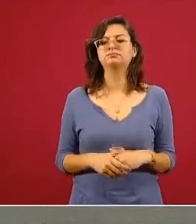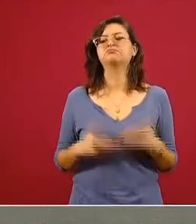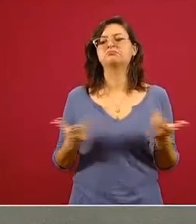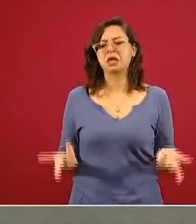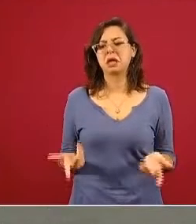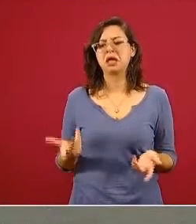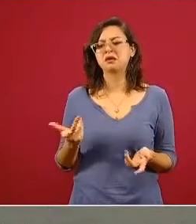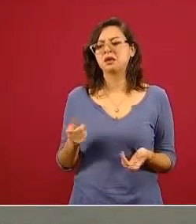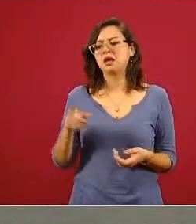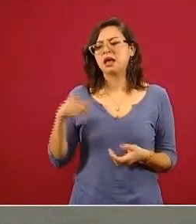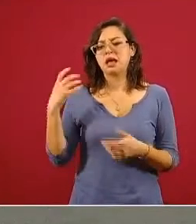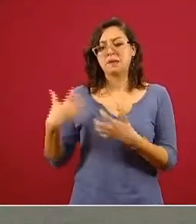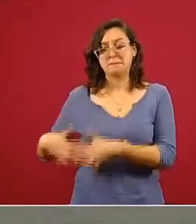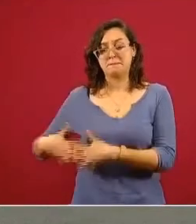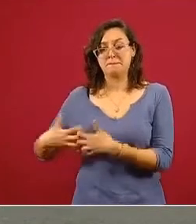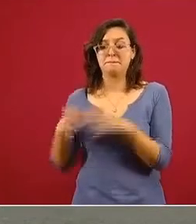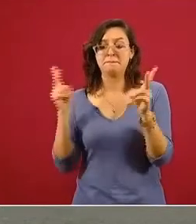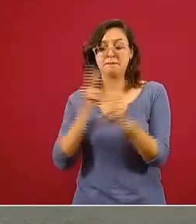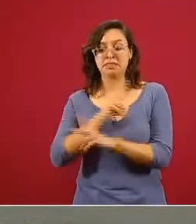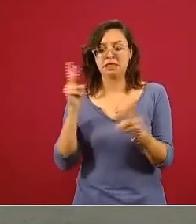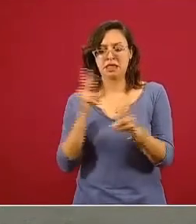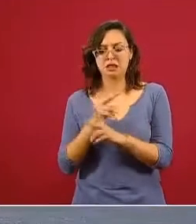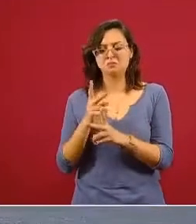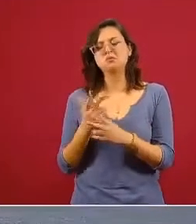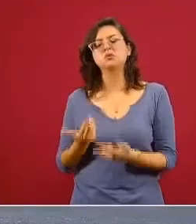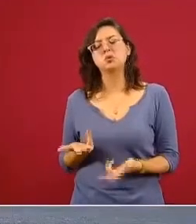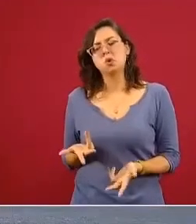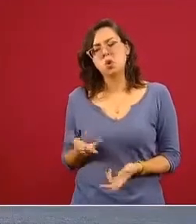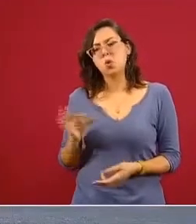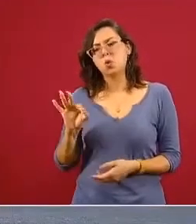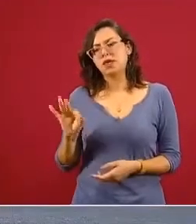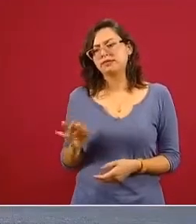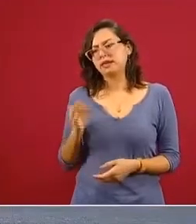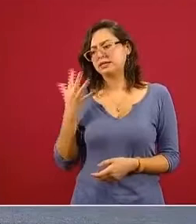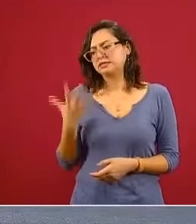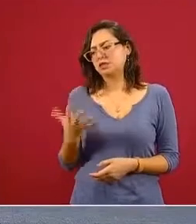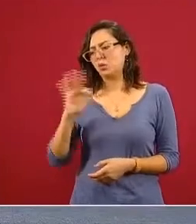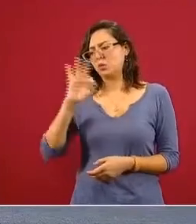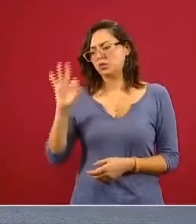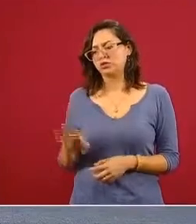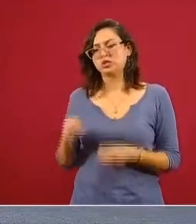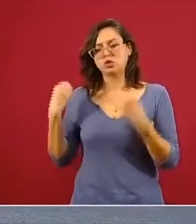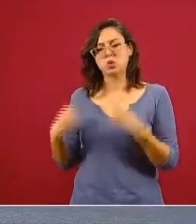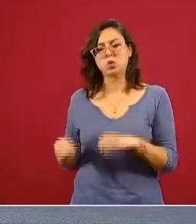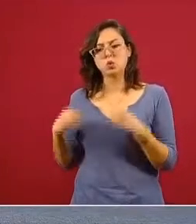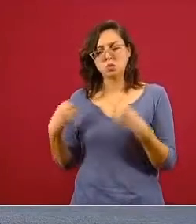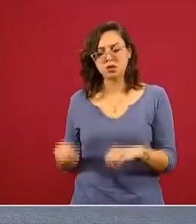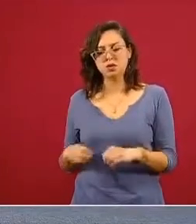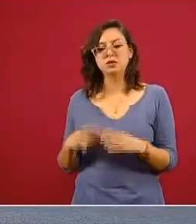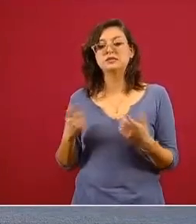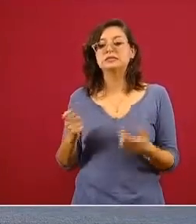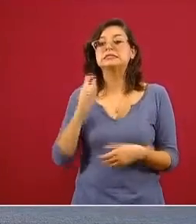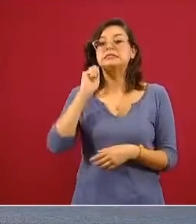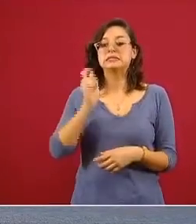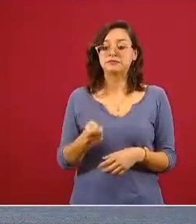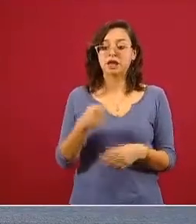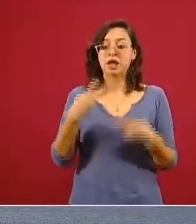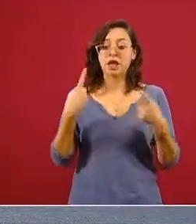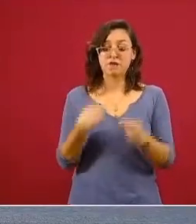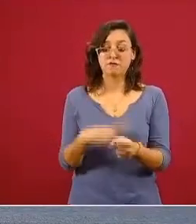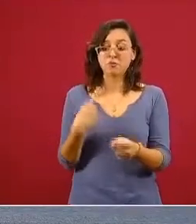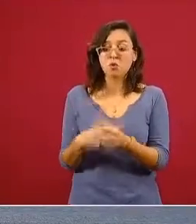sí la ocupación de camas con ventilador con un 45%, lo que quiere decir que la gravedad y los pacientes